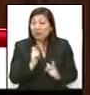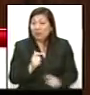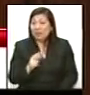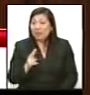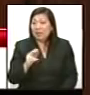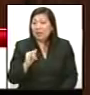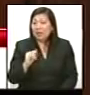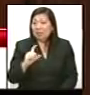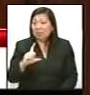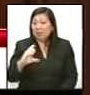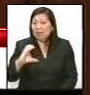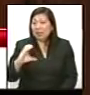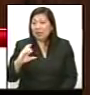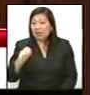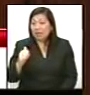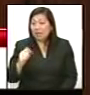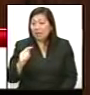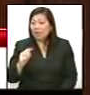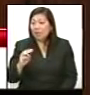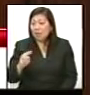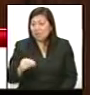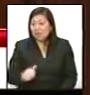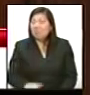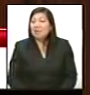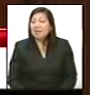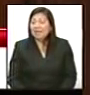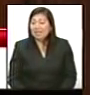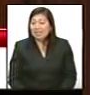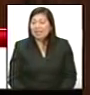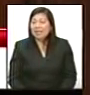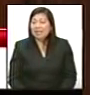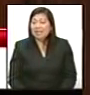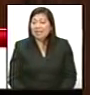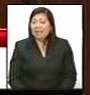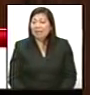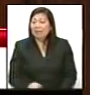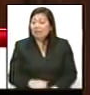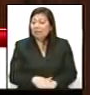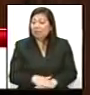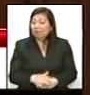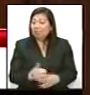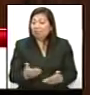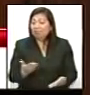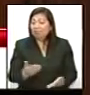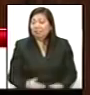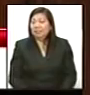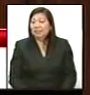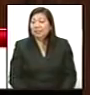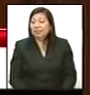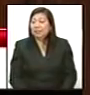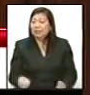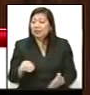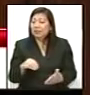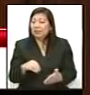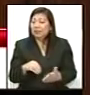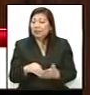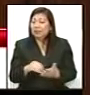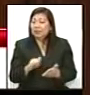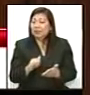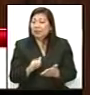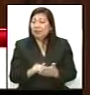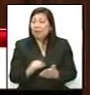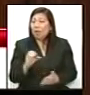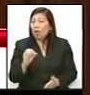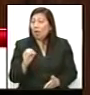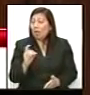Vilcatova en un juicio que yo lo comparto al 100%, si se trata de eso, planteemos entonces que